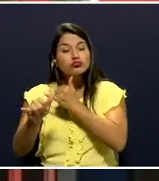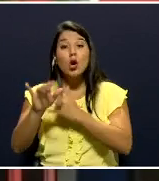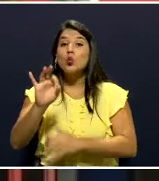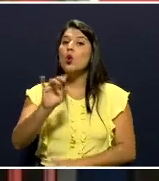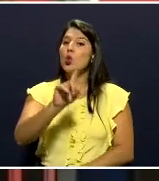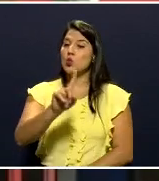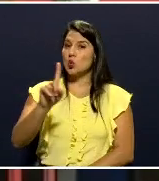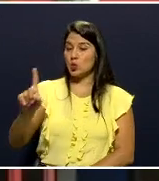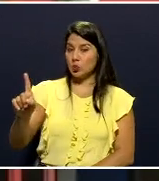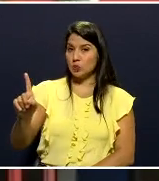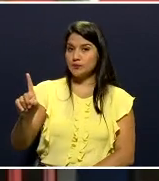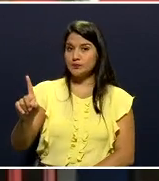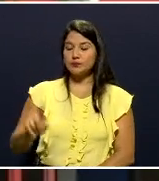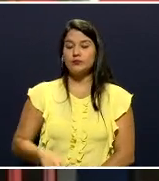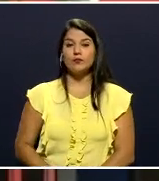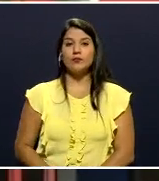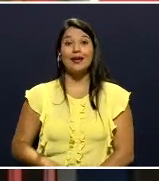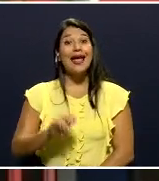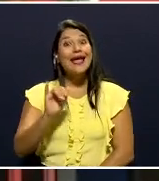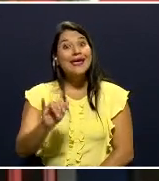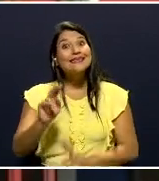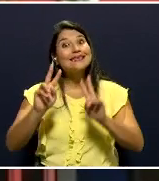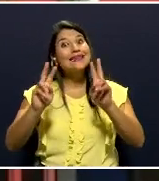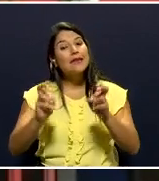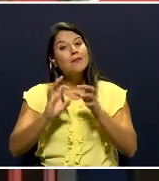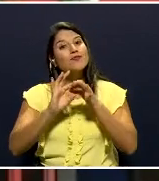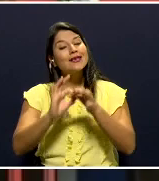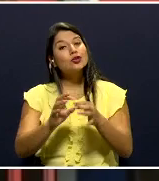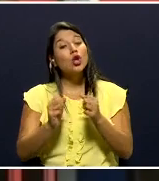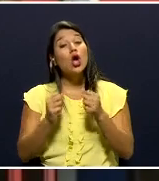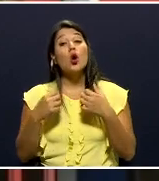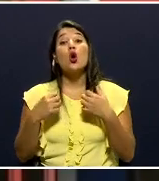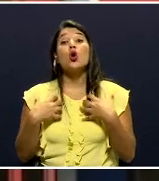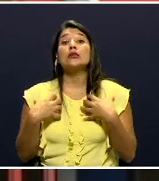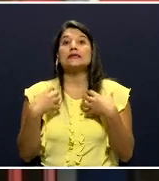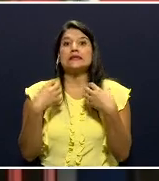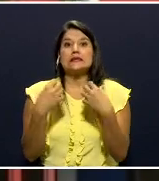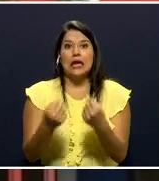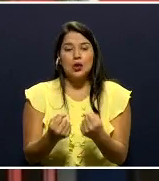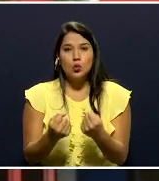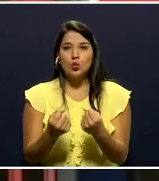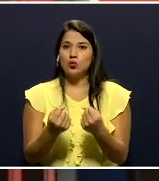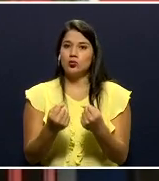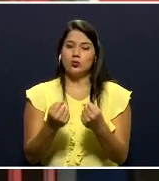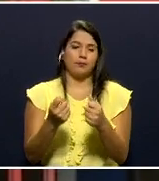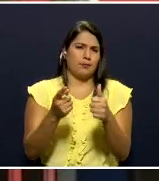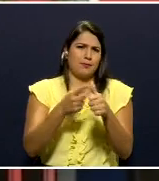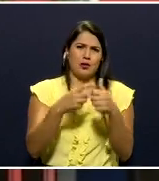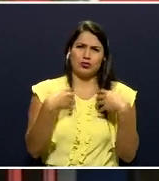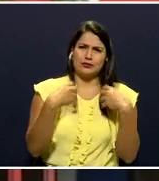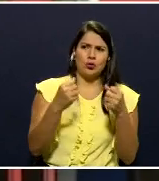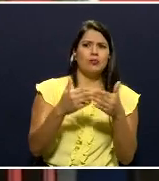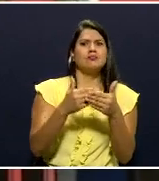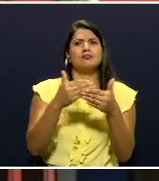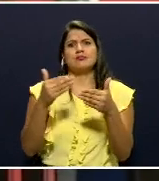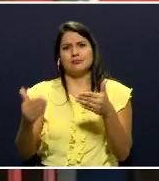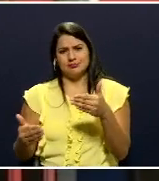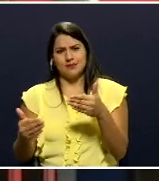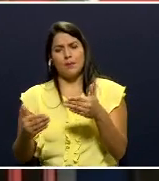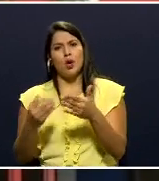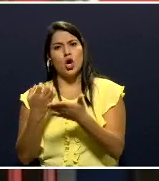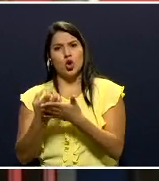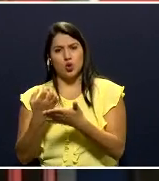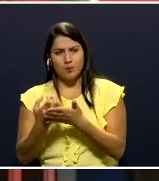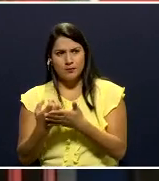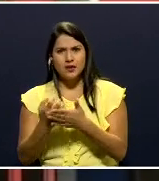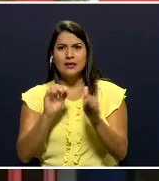para ingresar personas. Esto es un tema de salud que priva sobre la economía. Hay que hacer un llamado a las personas de que primero está